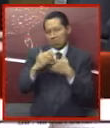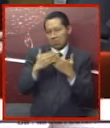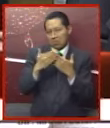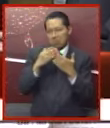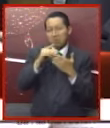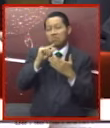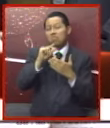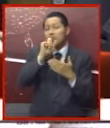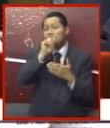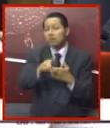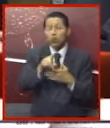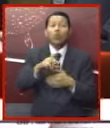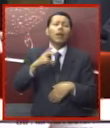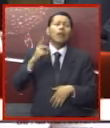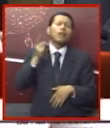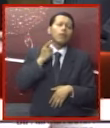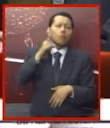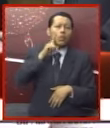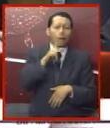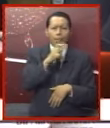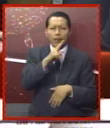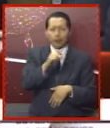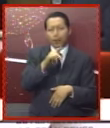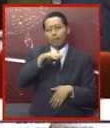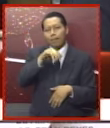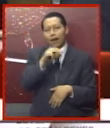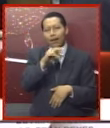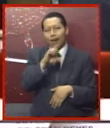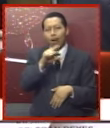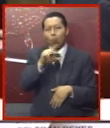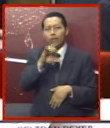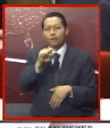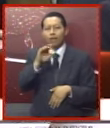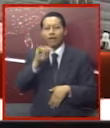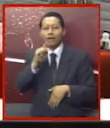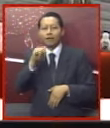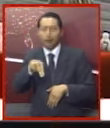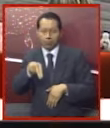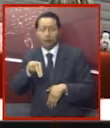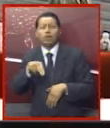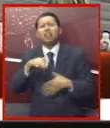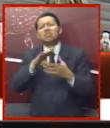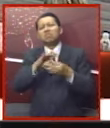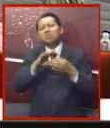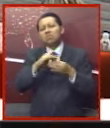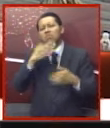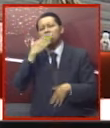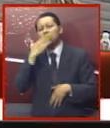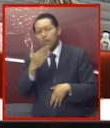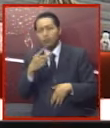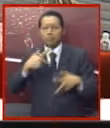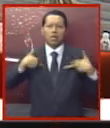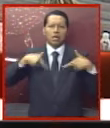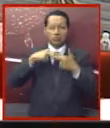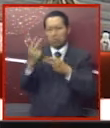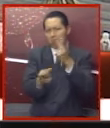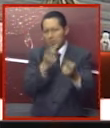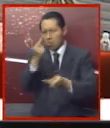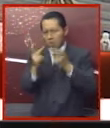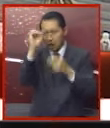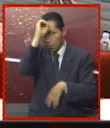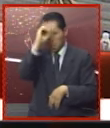del modelo educativo, la diputada del PRD, María Luisa Beltrán Reyes, celebró que se esté consultando a los docentes para conocer sus opiniones.